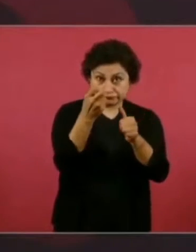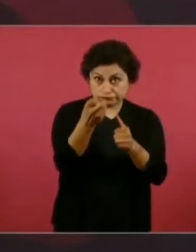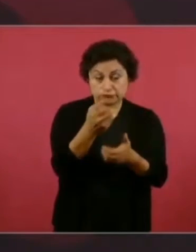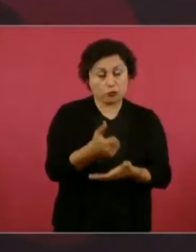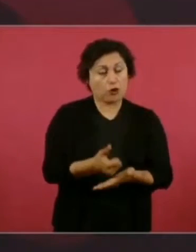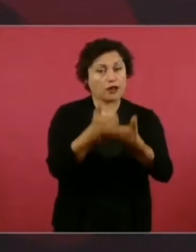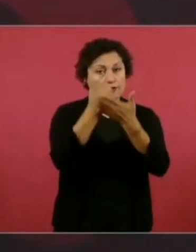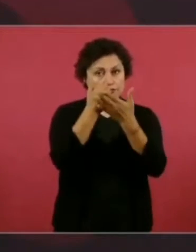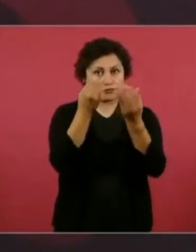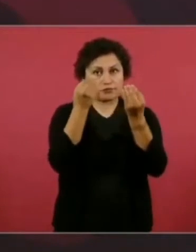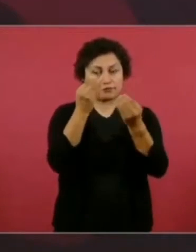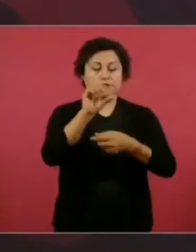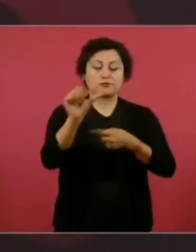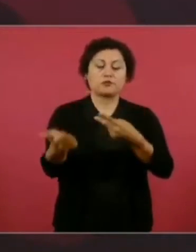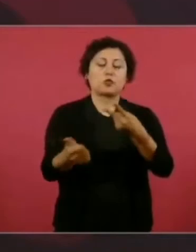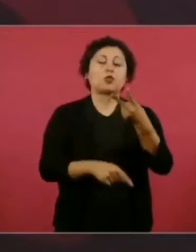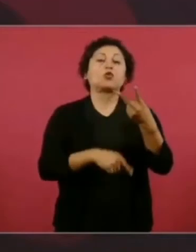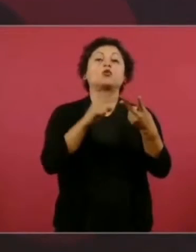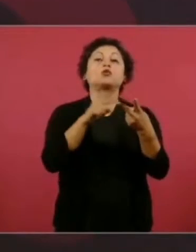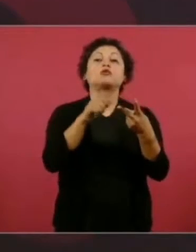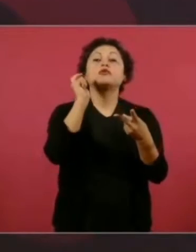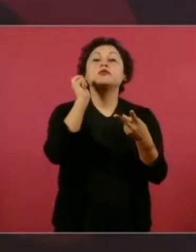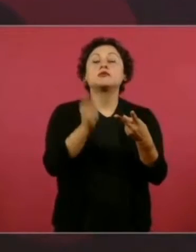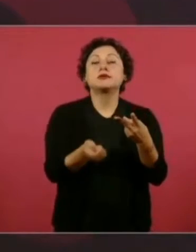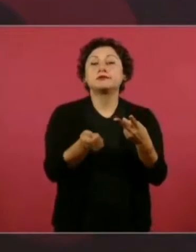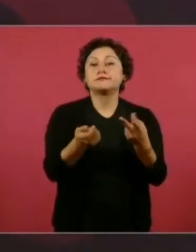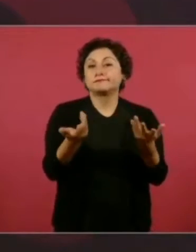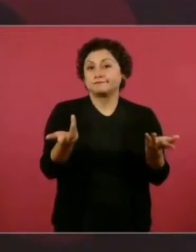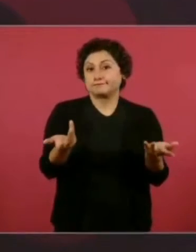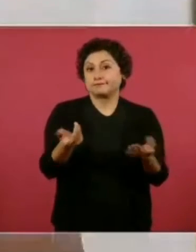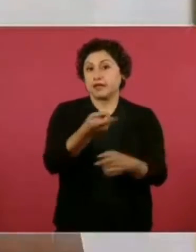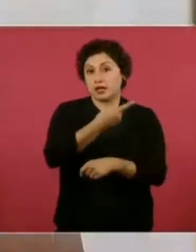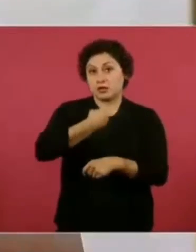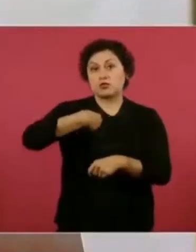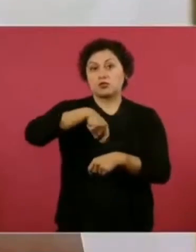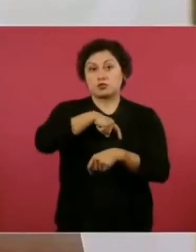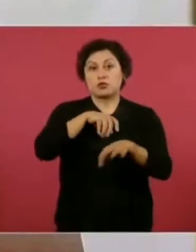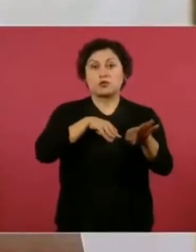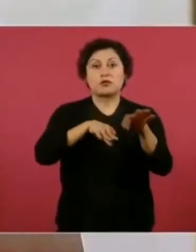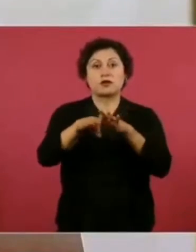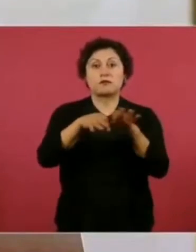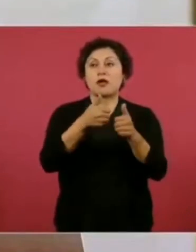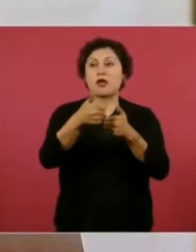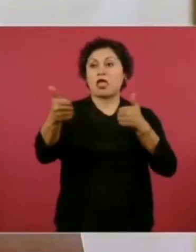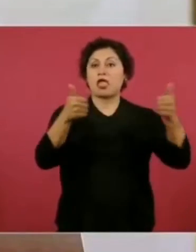mucho es que trabajamos de manera coordinada.